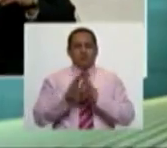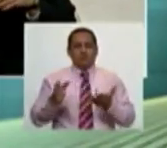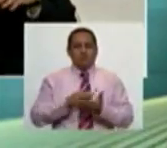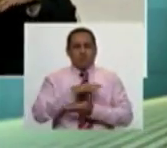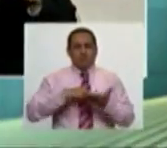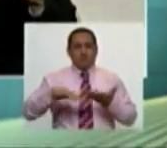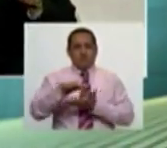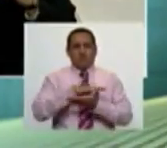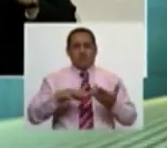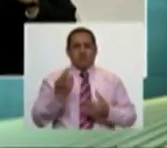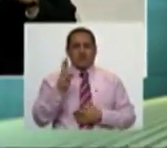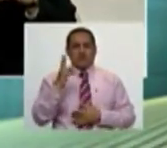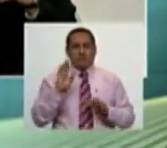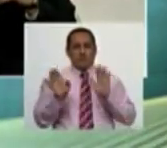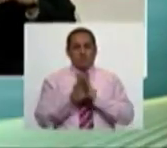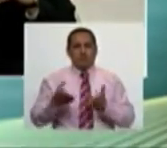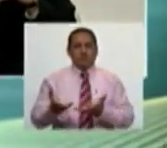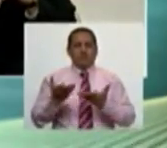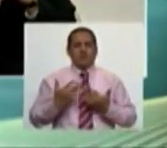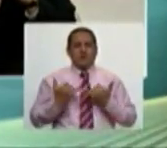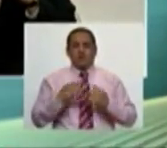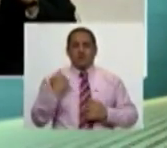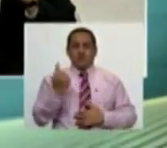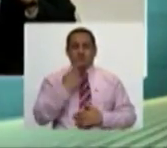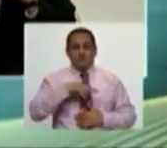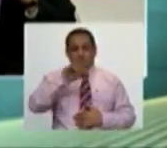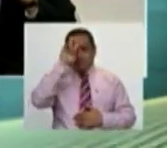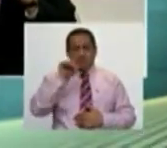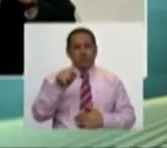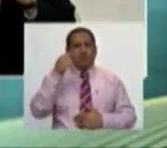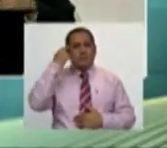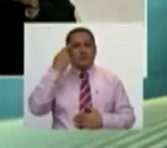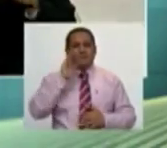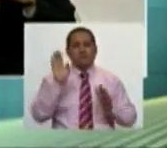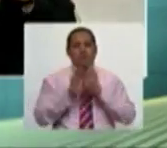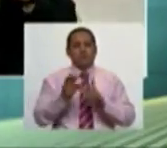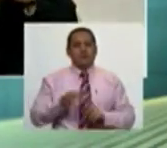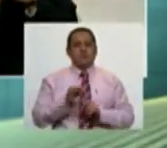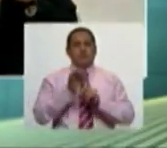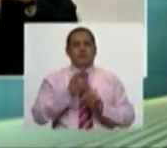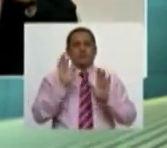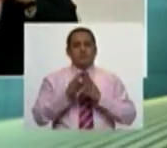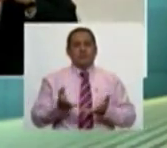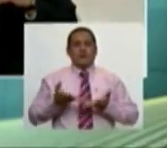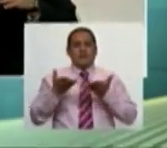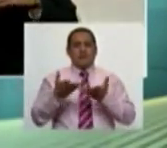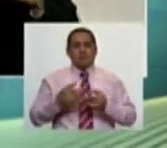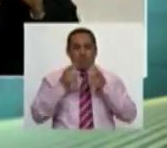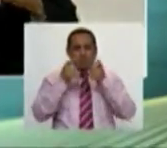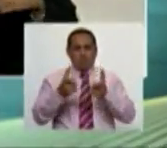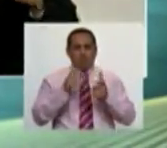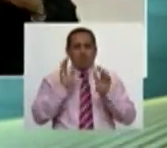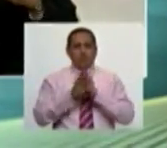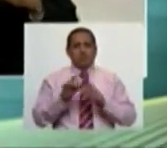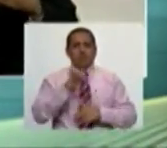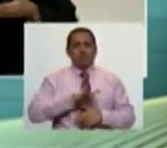implica todo este movimiento de delincuencia que se está generando a nivel nacional. ¿Qué reflexión en principio le merece esta adopción